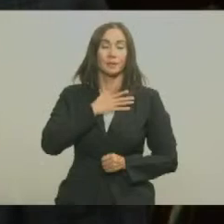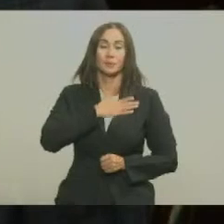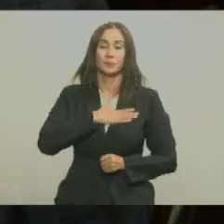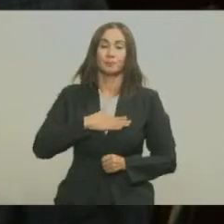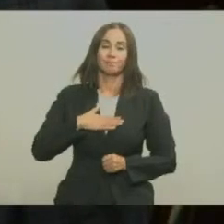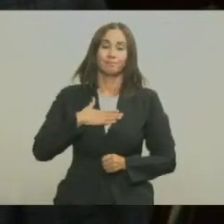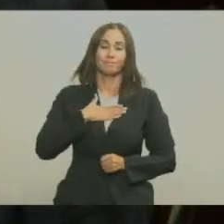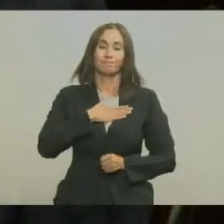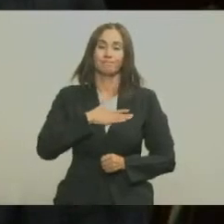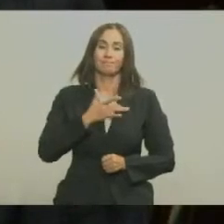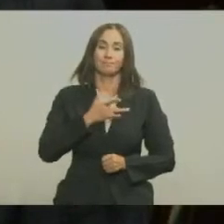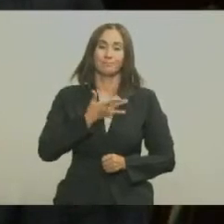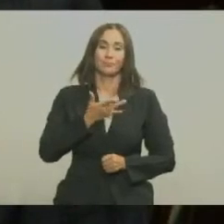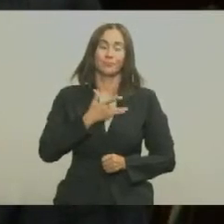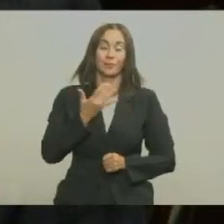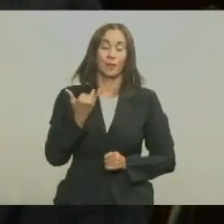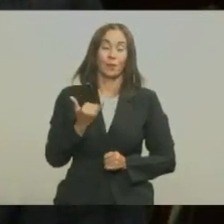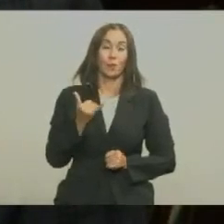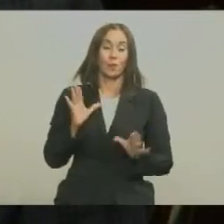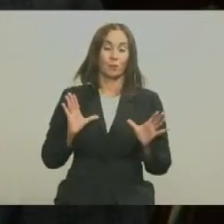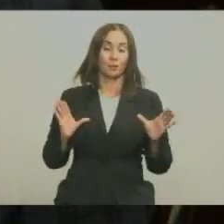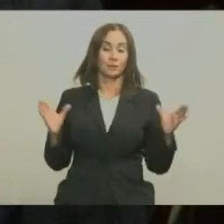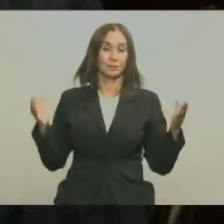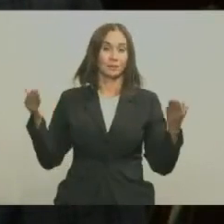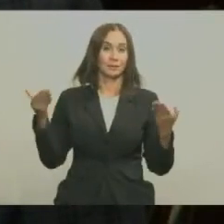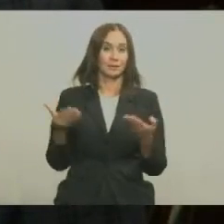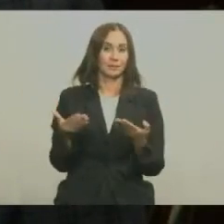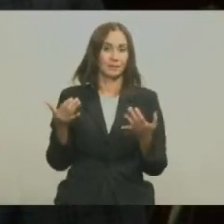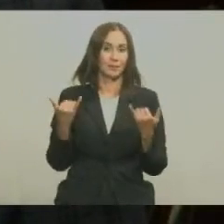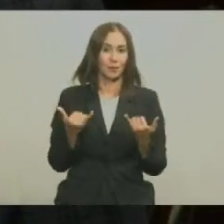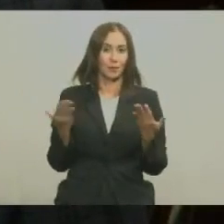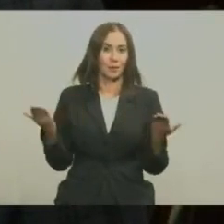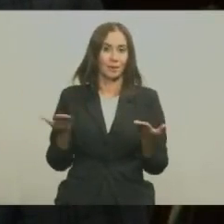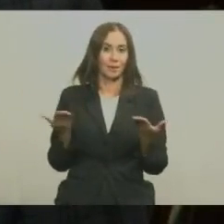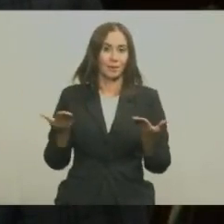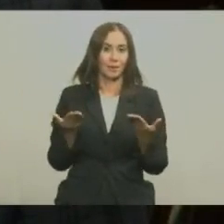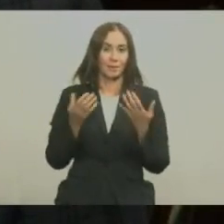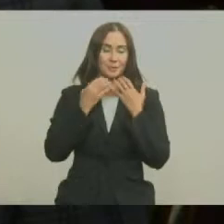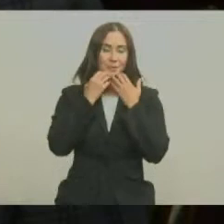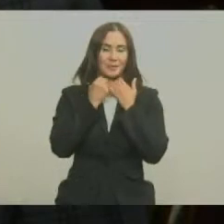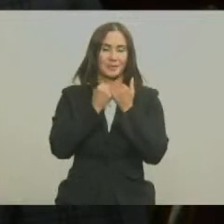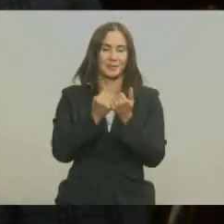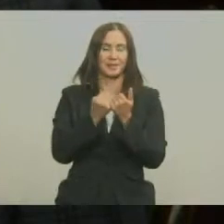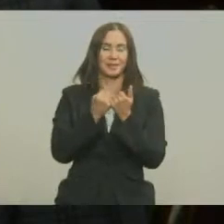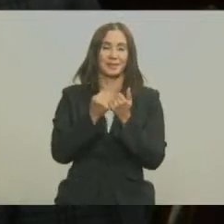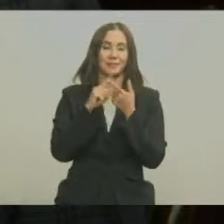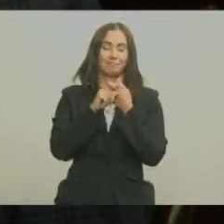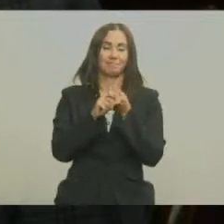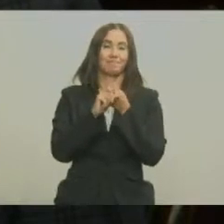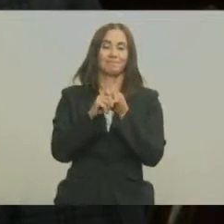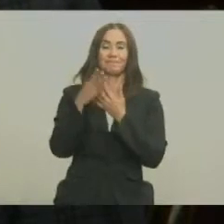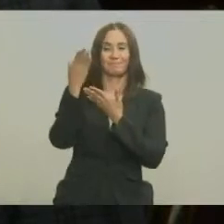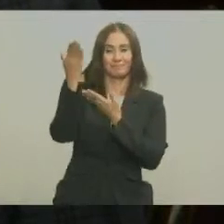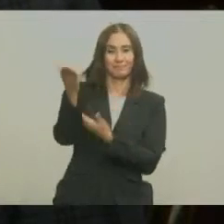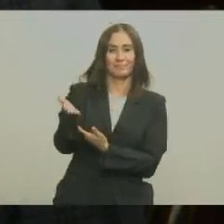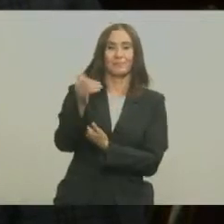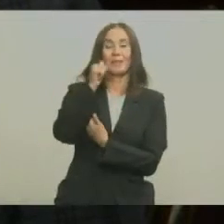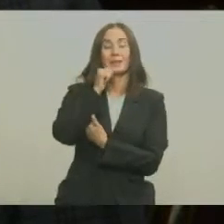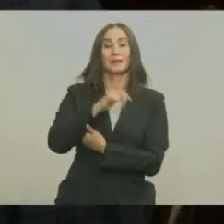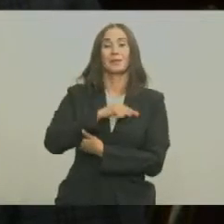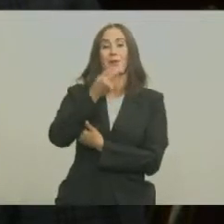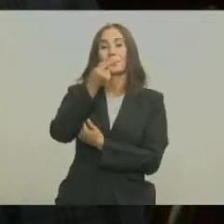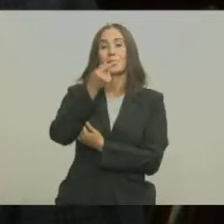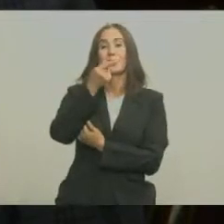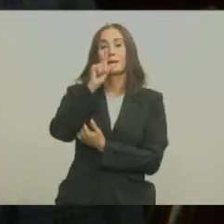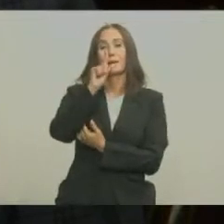satisfacción que en esta sala también esté mi querida amiga Gloria, que fue